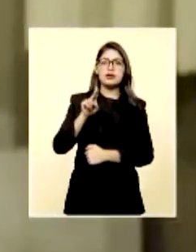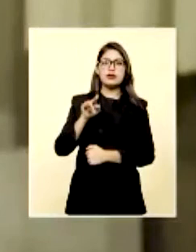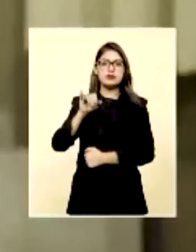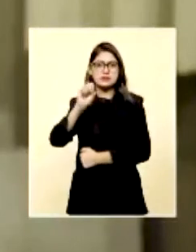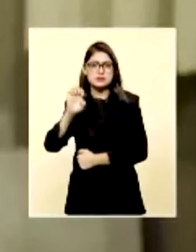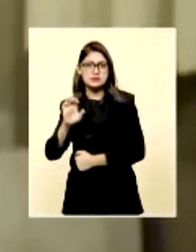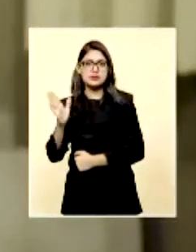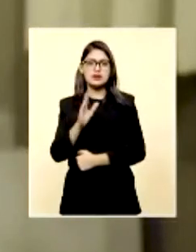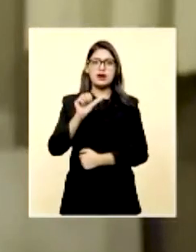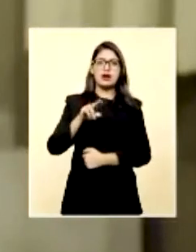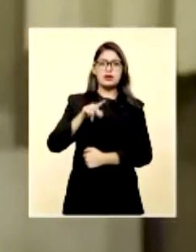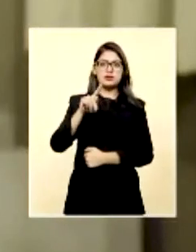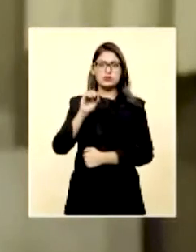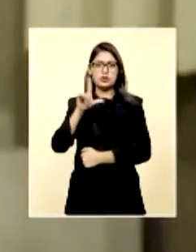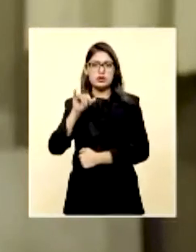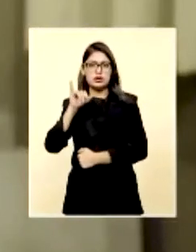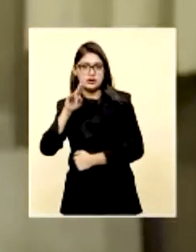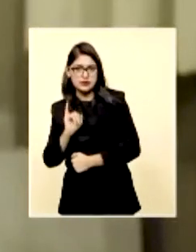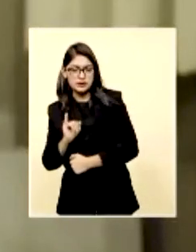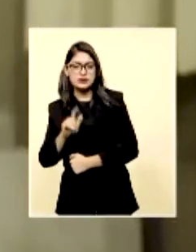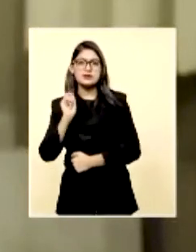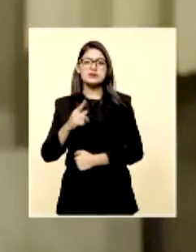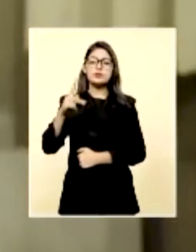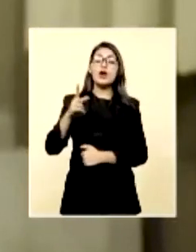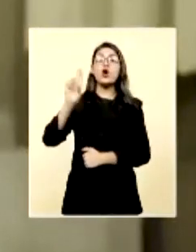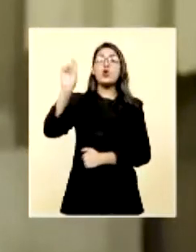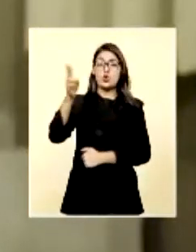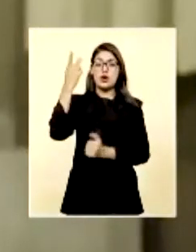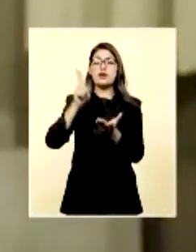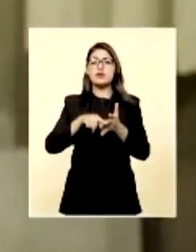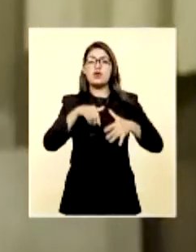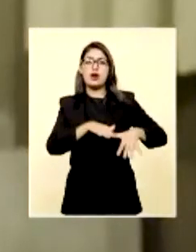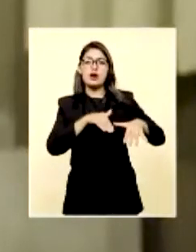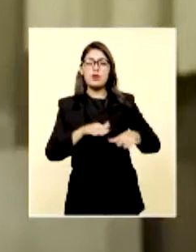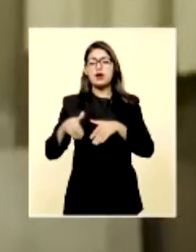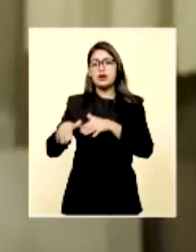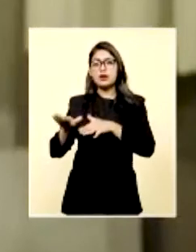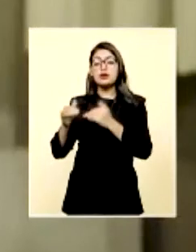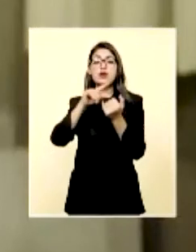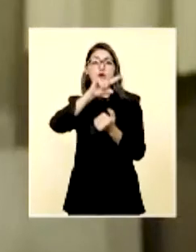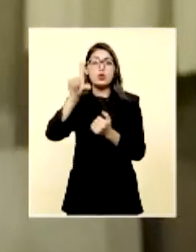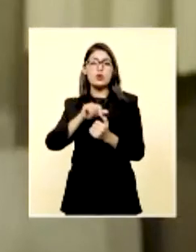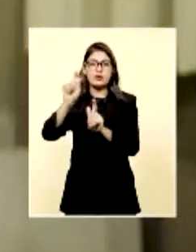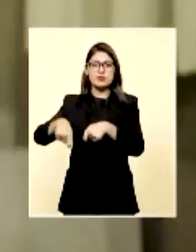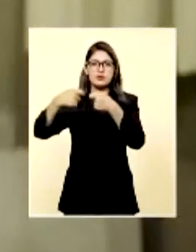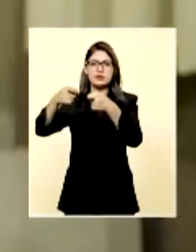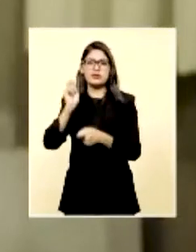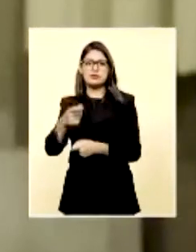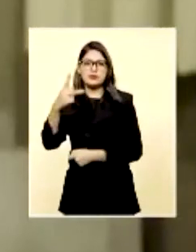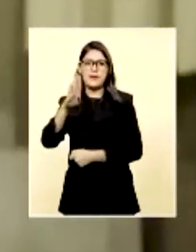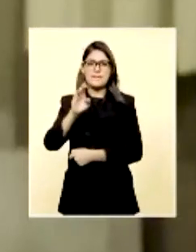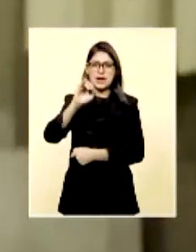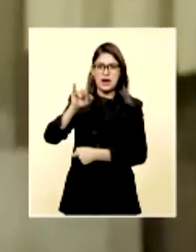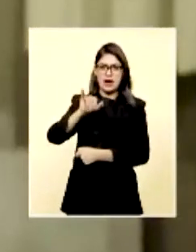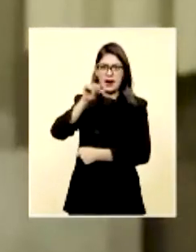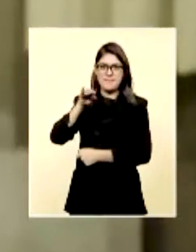la Universidad de Hawái, y luego también el ministro Antonio Benjamín de la Superior Tribunal de Justicia